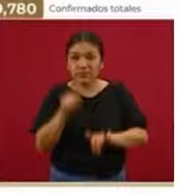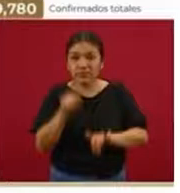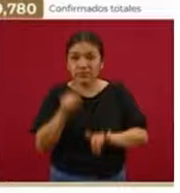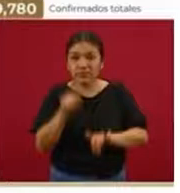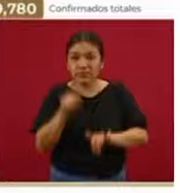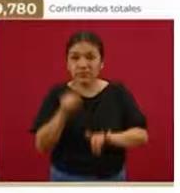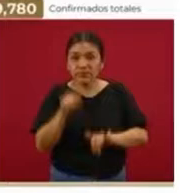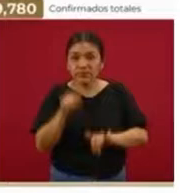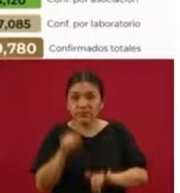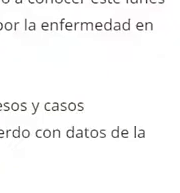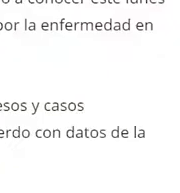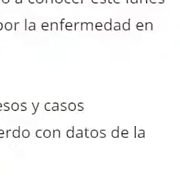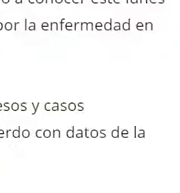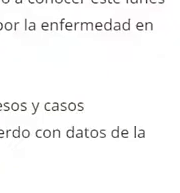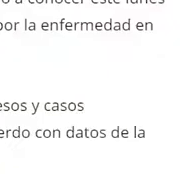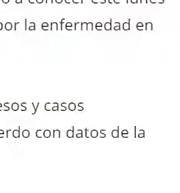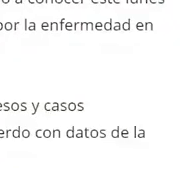promedio.